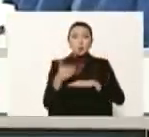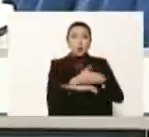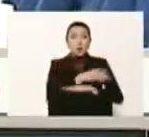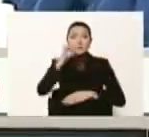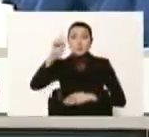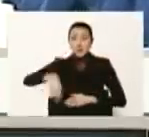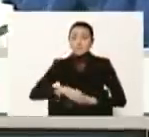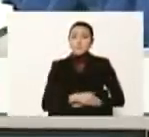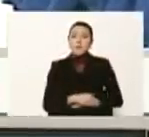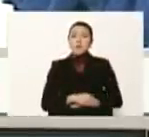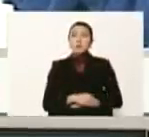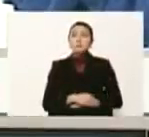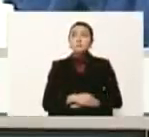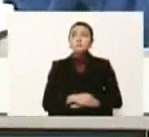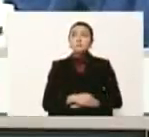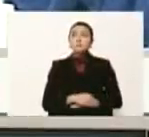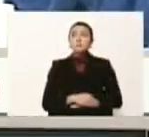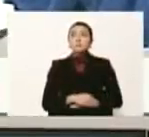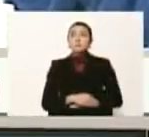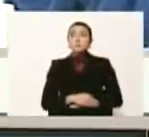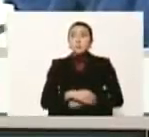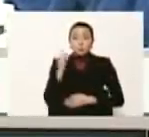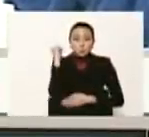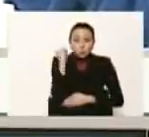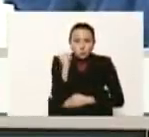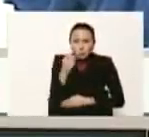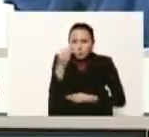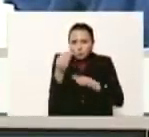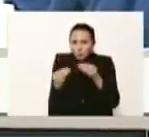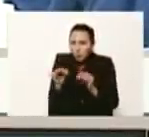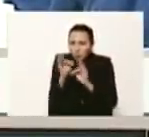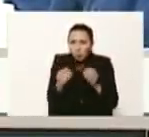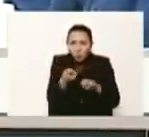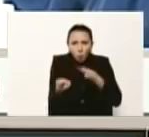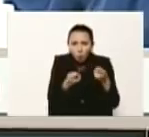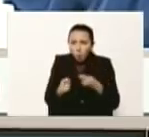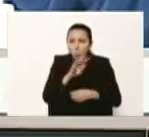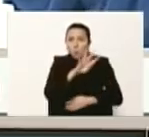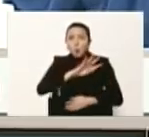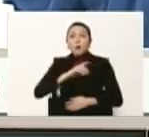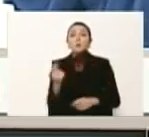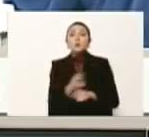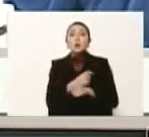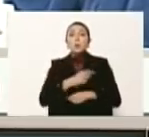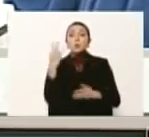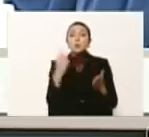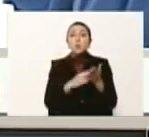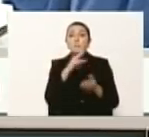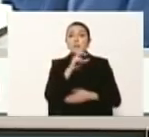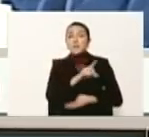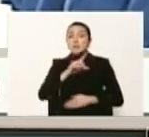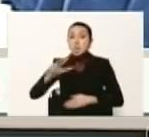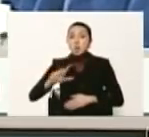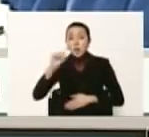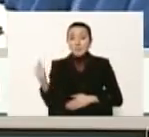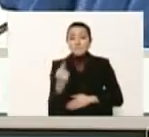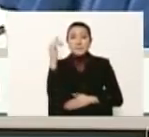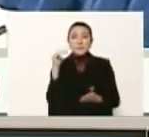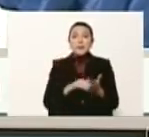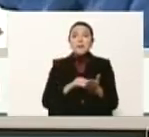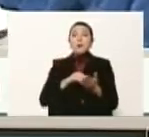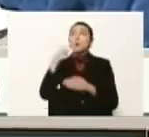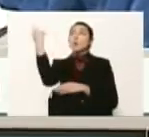el intento de magnicidio frustrado el 4 de agosto del 2018, la primera vez que se emplean